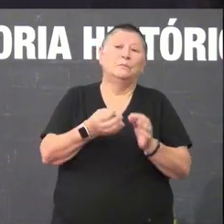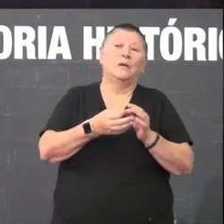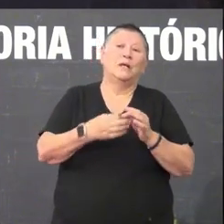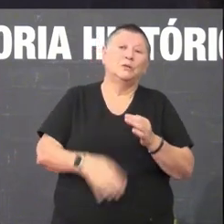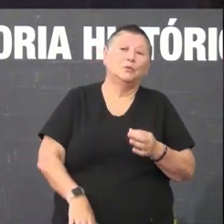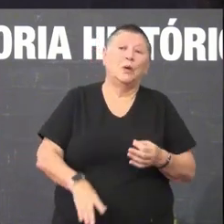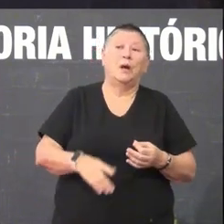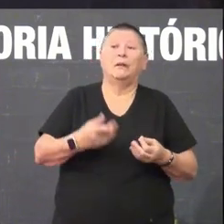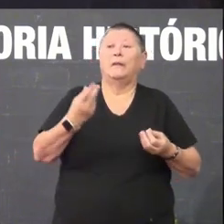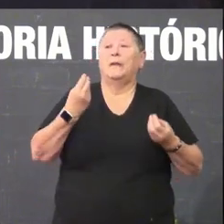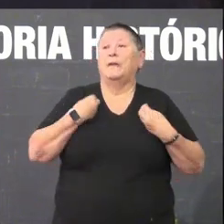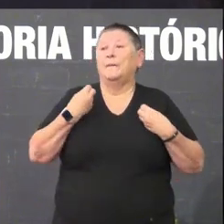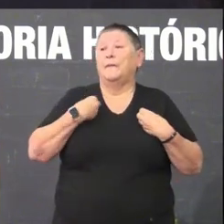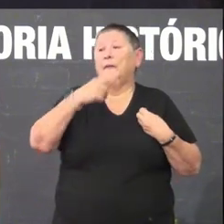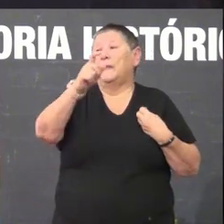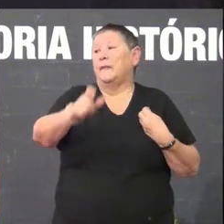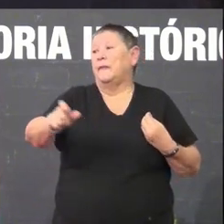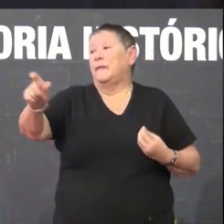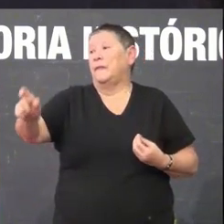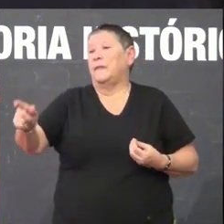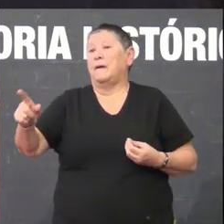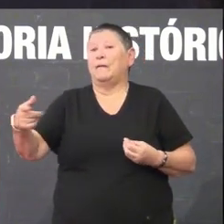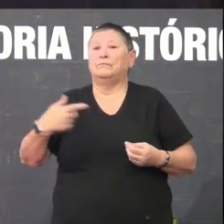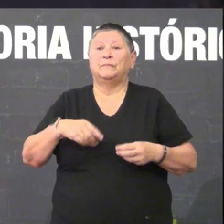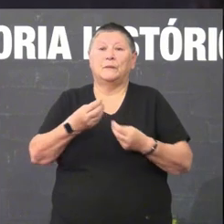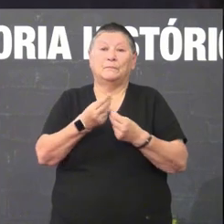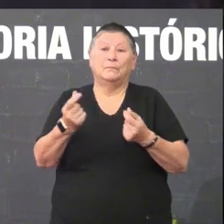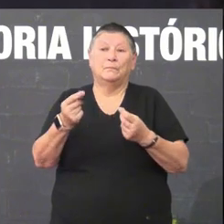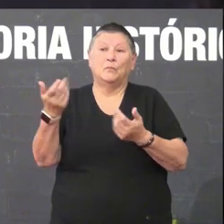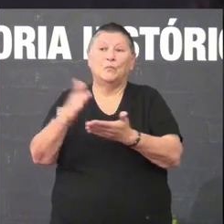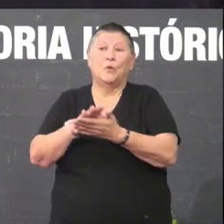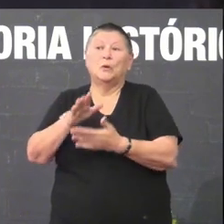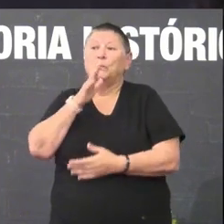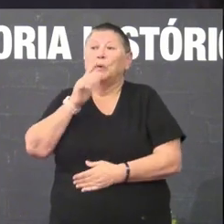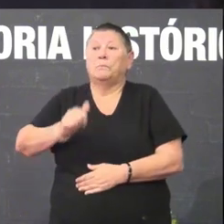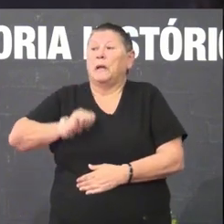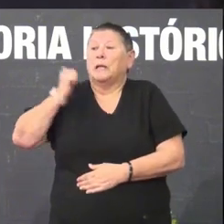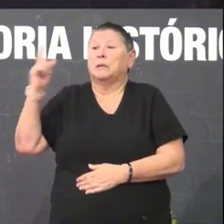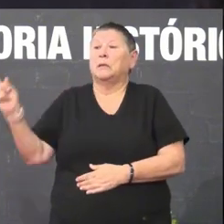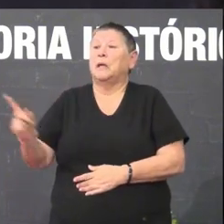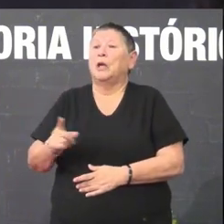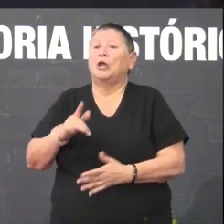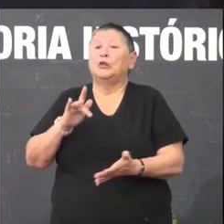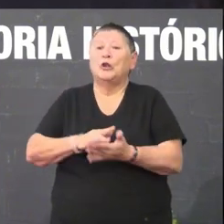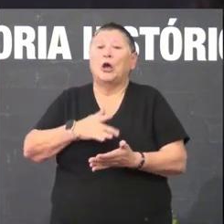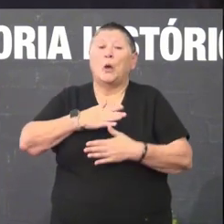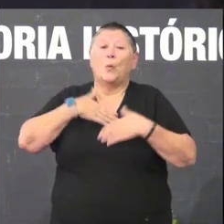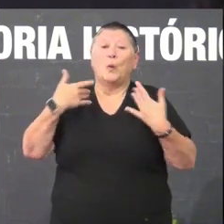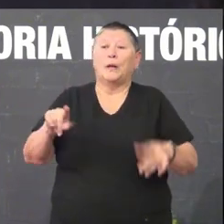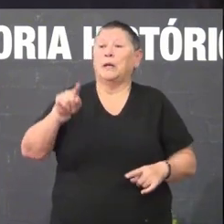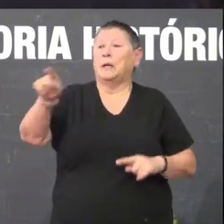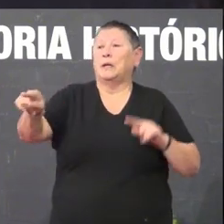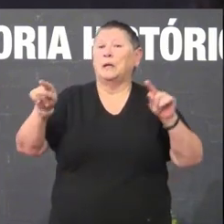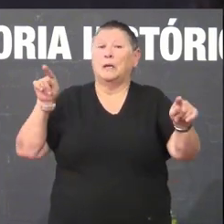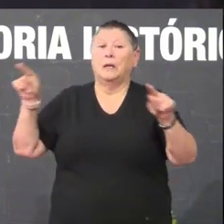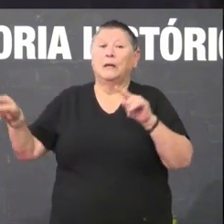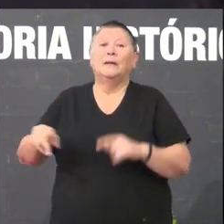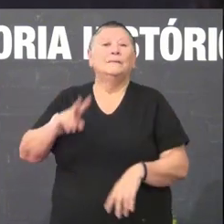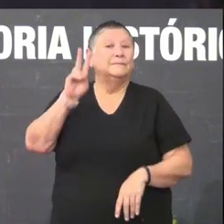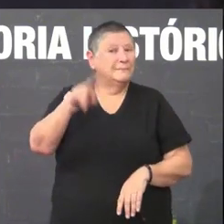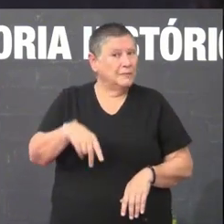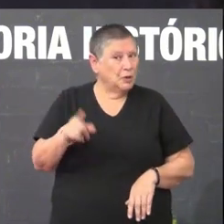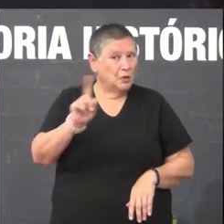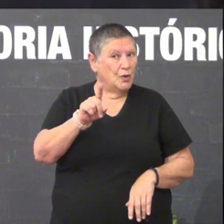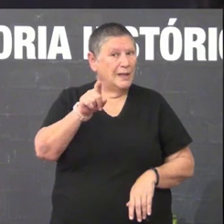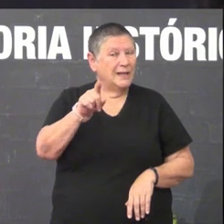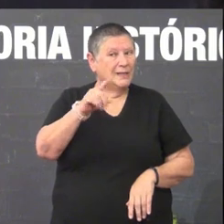delante las vidas de gente que básicamente pasaban por allí no que a cualquiera Y no fue así ahí también están las